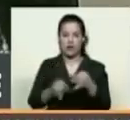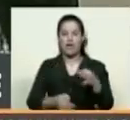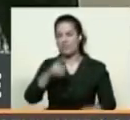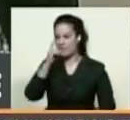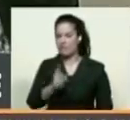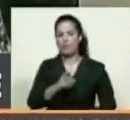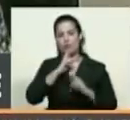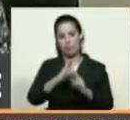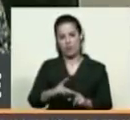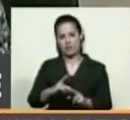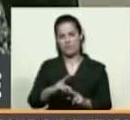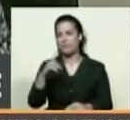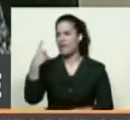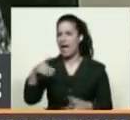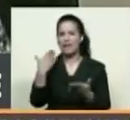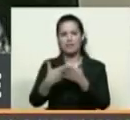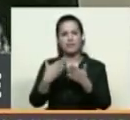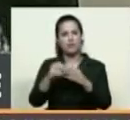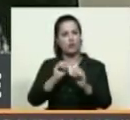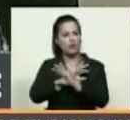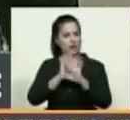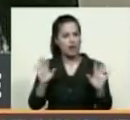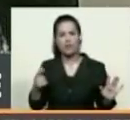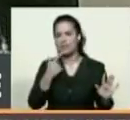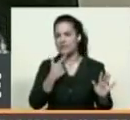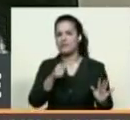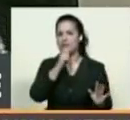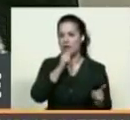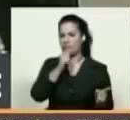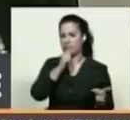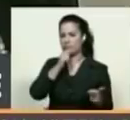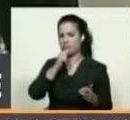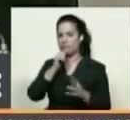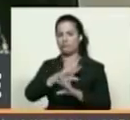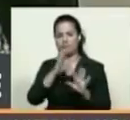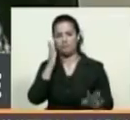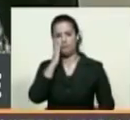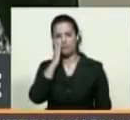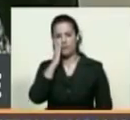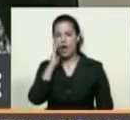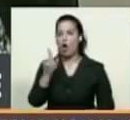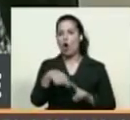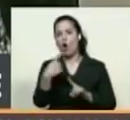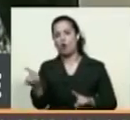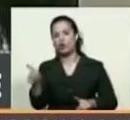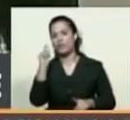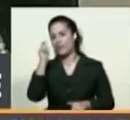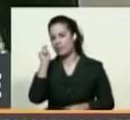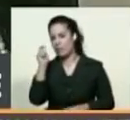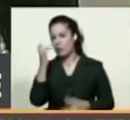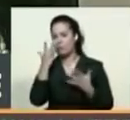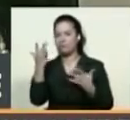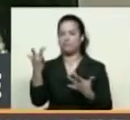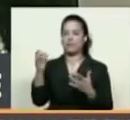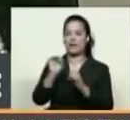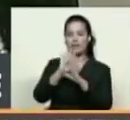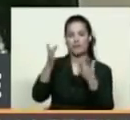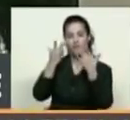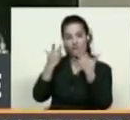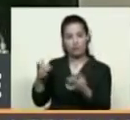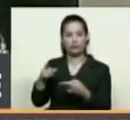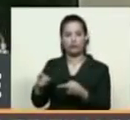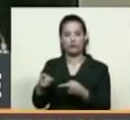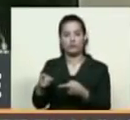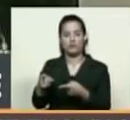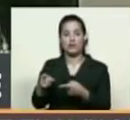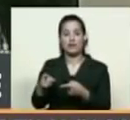Hay testimonios muy claros que señalan quiénes fueron sus agresores. Hay testimonios y evidencias muy claras que marcan